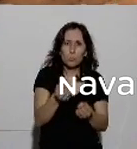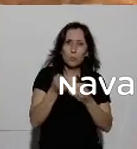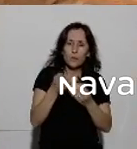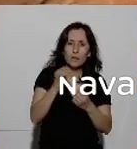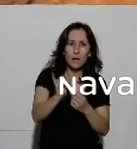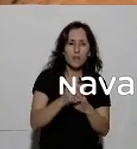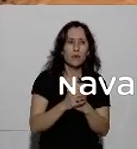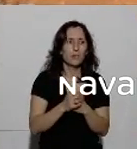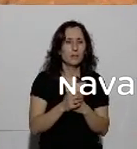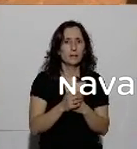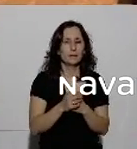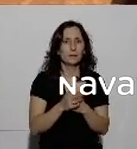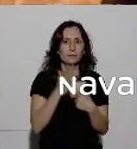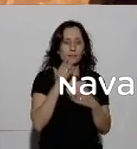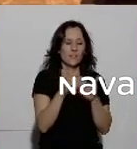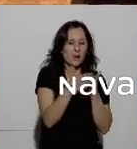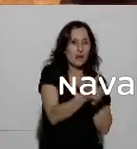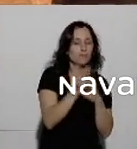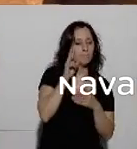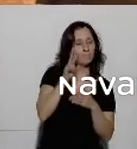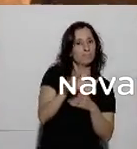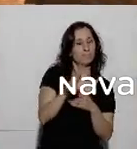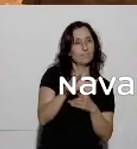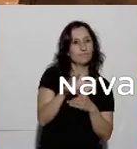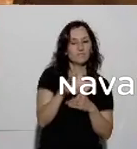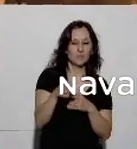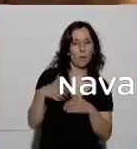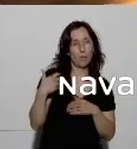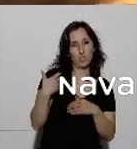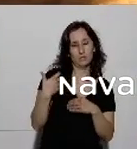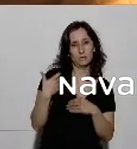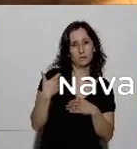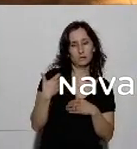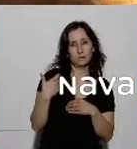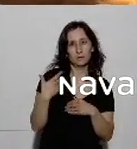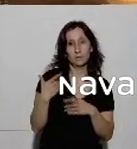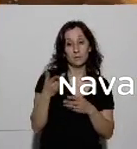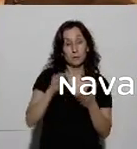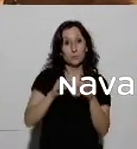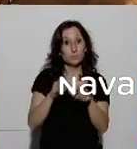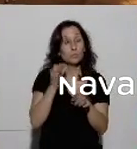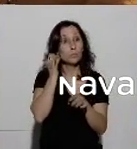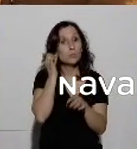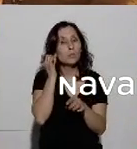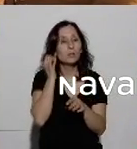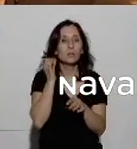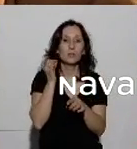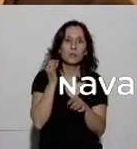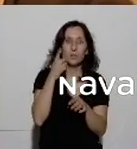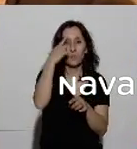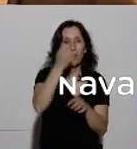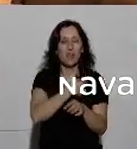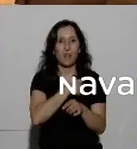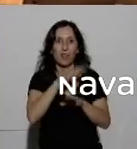porque los de Alao y los poderes fácticos pues les molestaban y además eran paganas, que también eso molestaba mucho